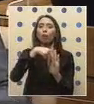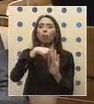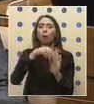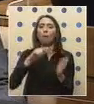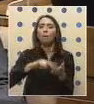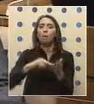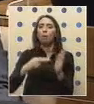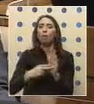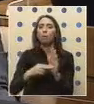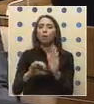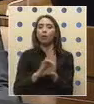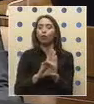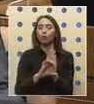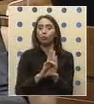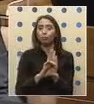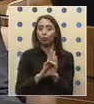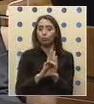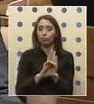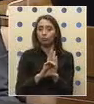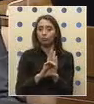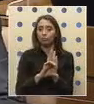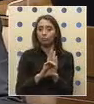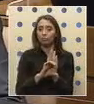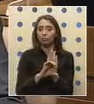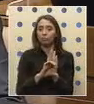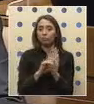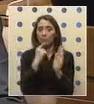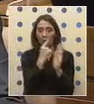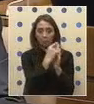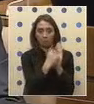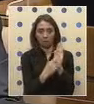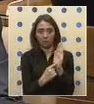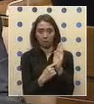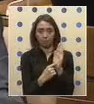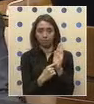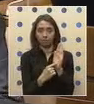problema de constitucionalidad. Y dice lo siguiente: